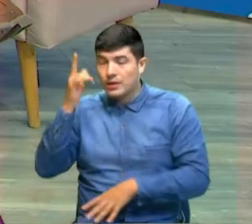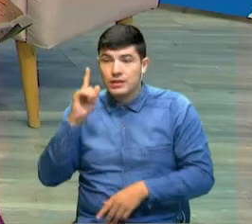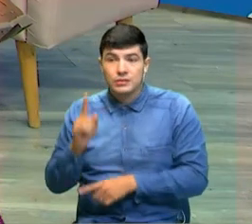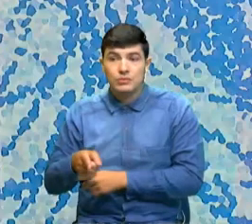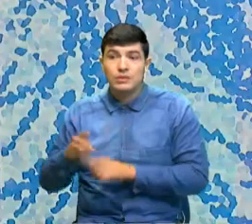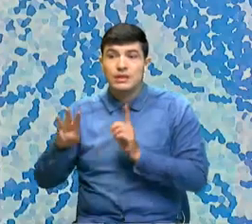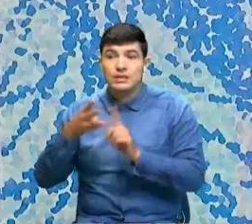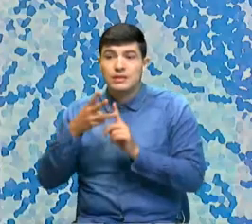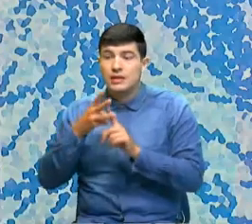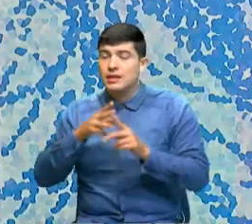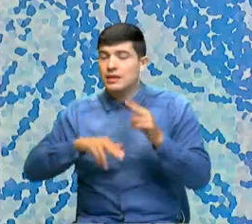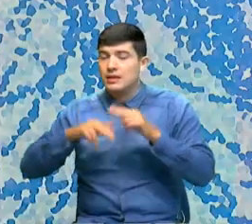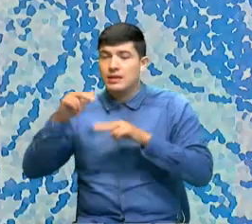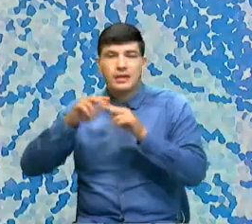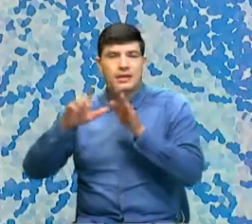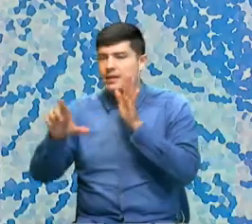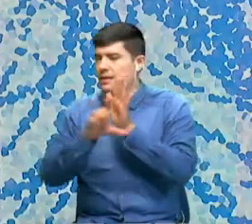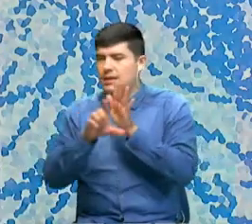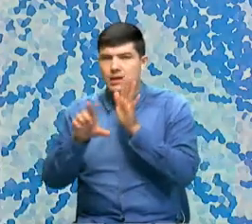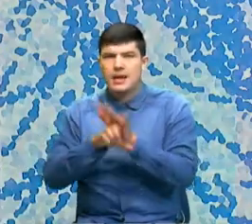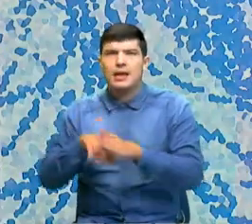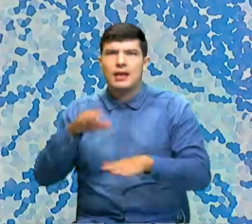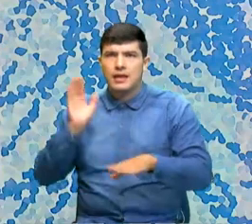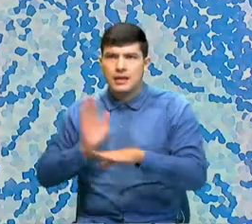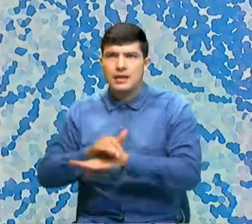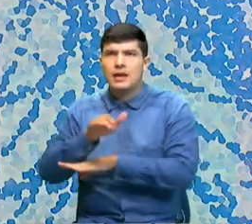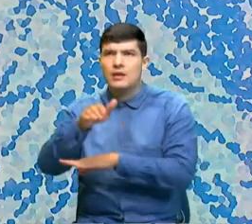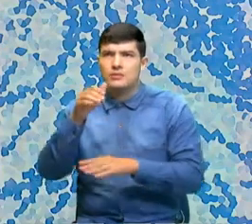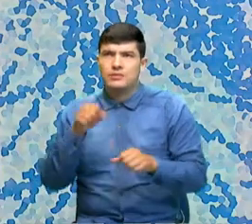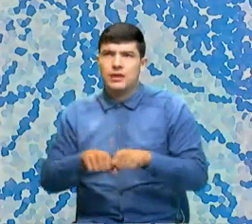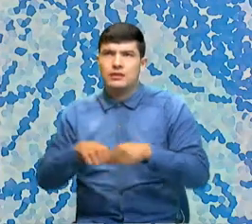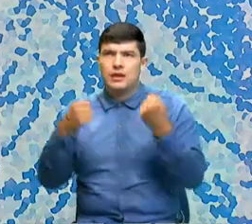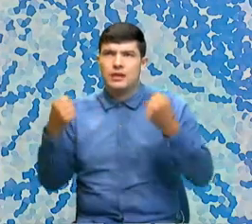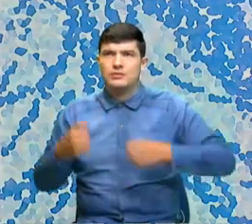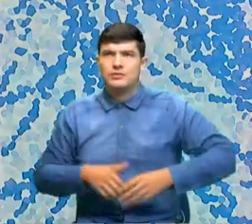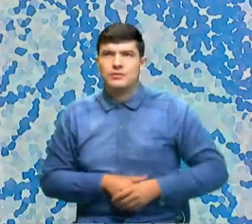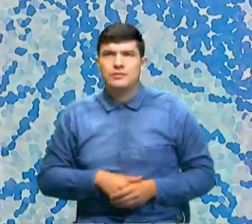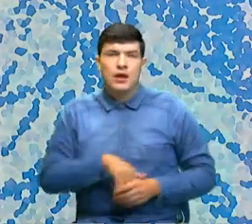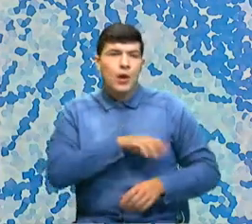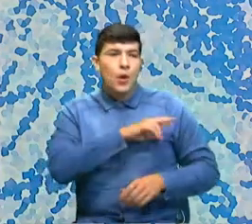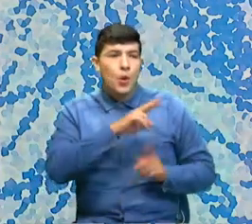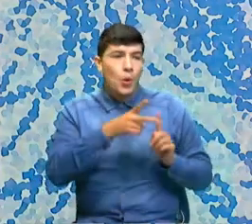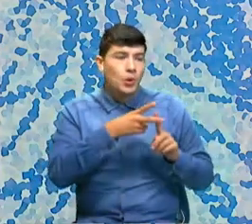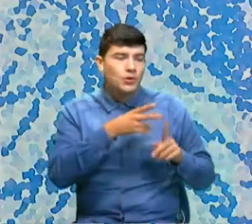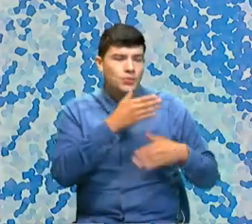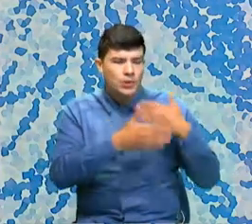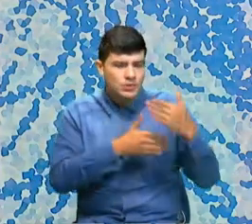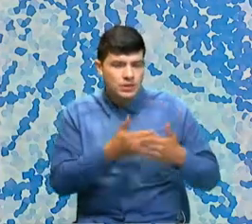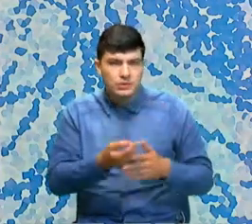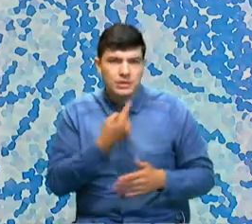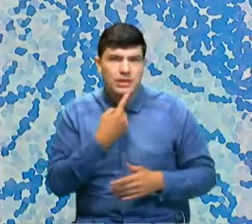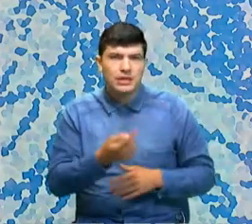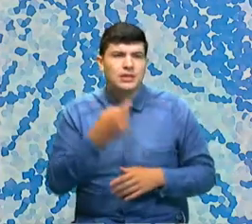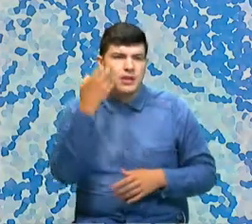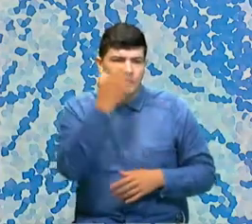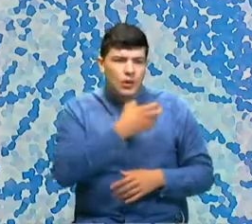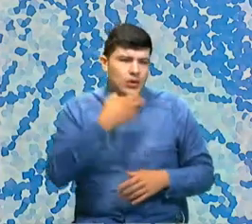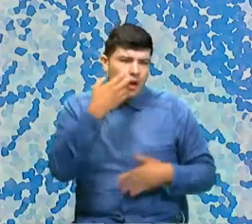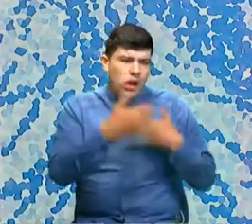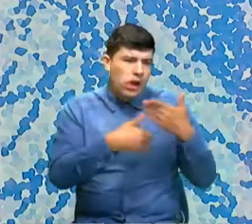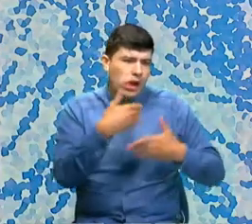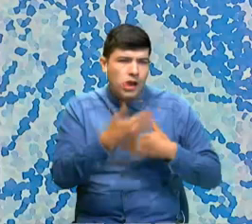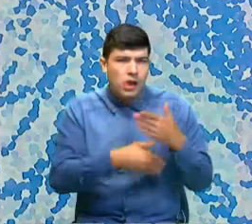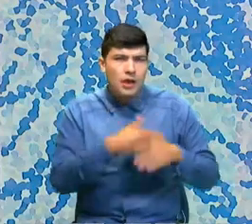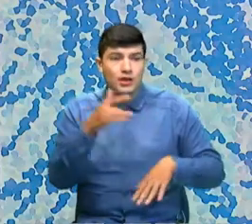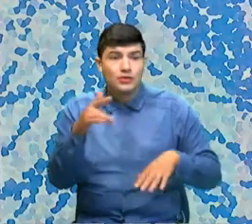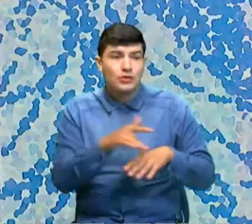tercer piso y va a generar un mayor daño. Otra vía sería por medio del proceso verbal sumario, eso sí tendrías